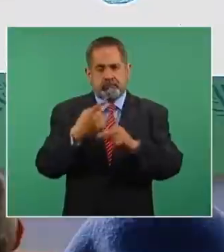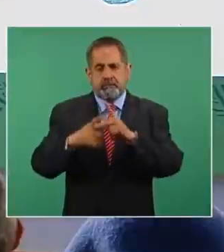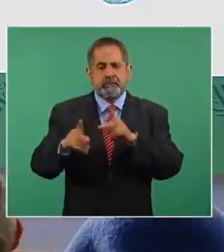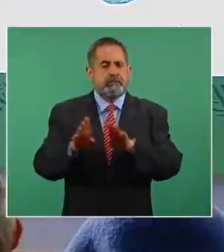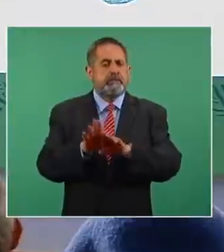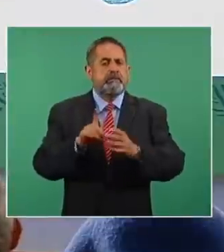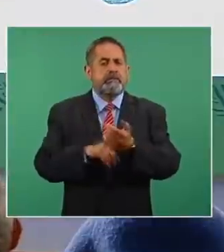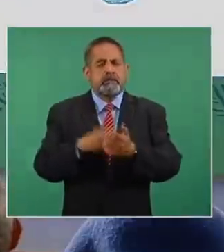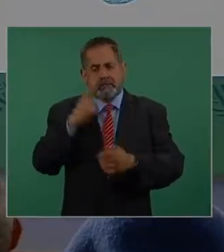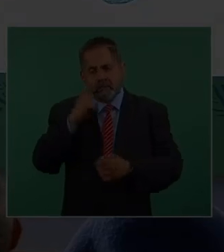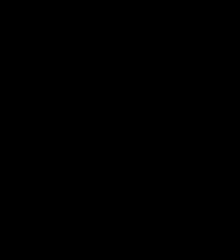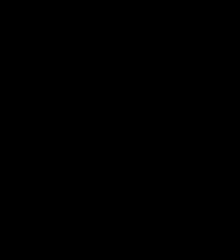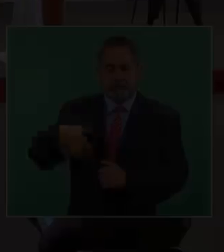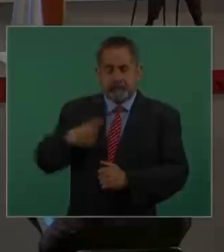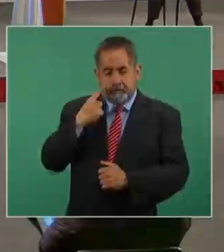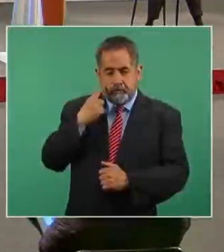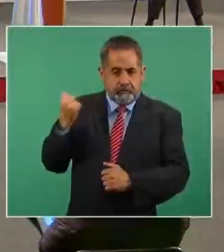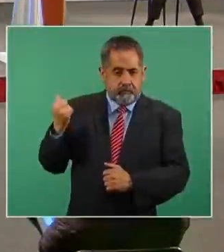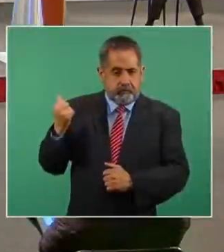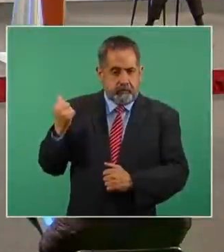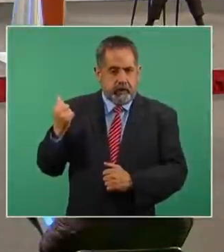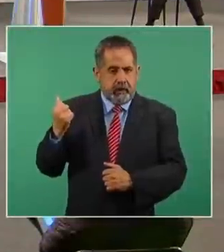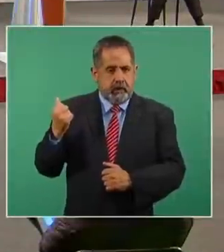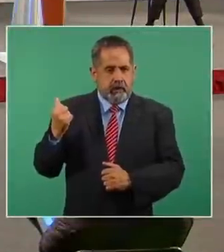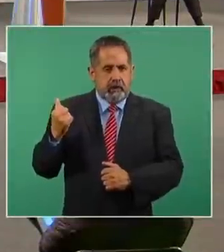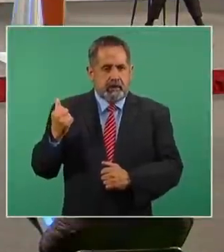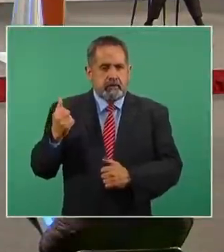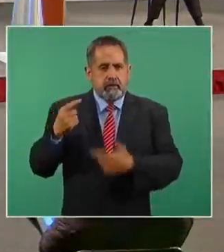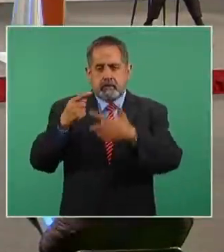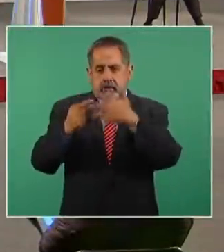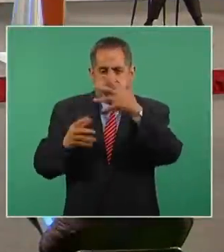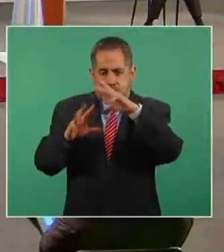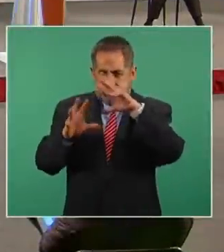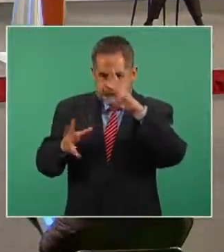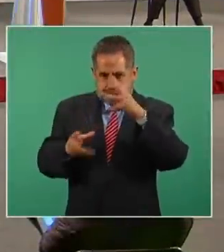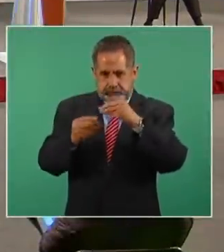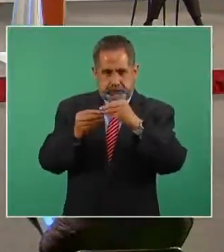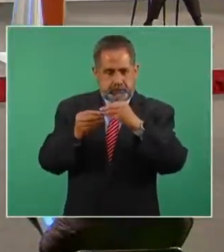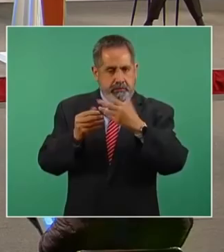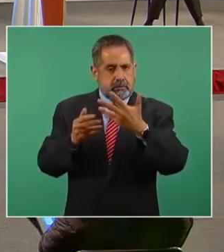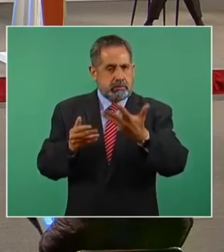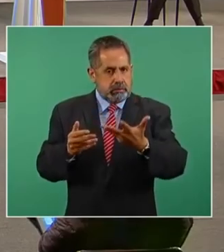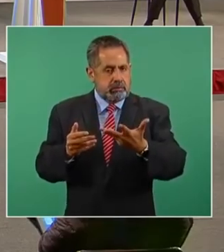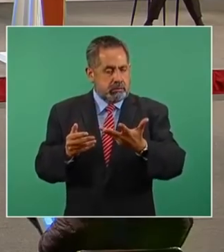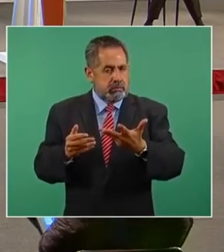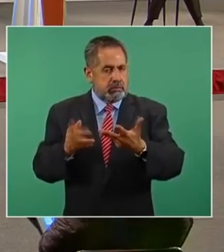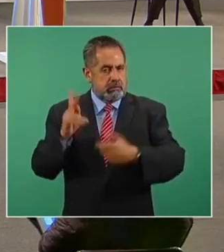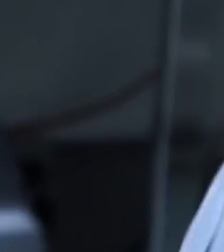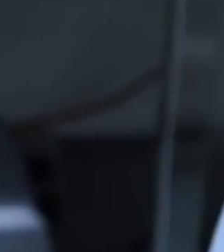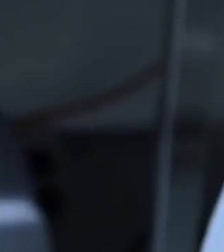de en qué punto nos encontramos. Referido es el resultado de toda la estrategia que se ha seguido hasta ahora.